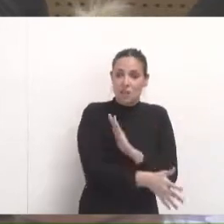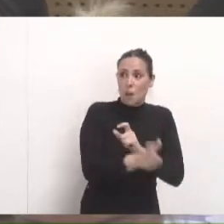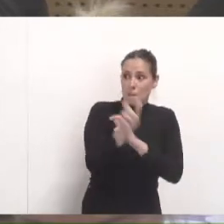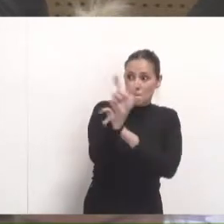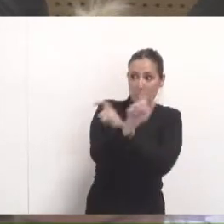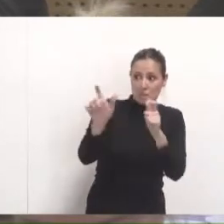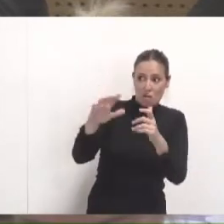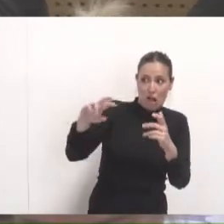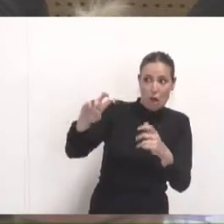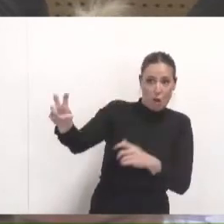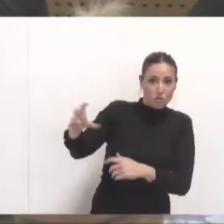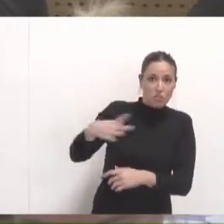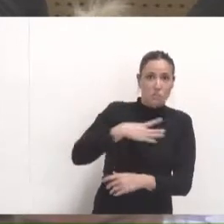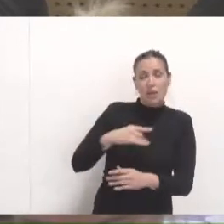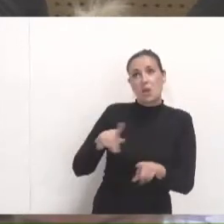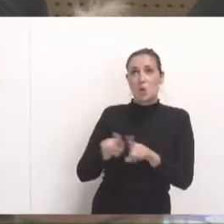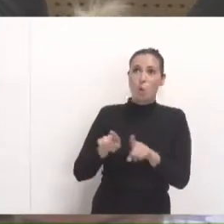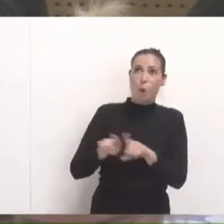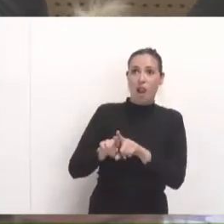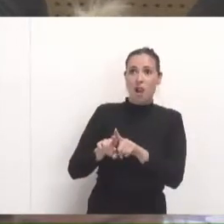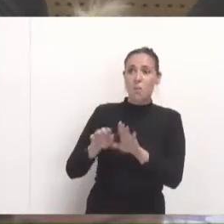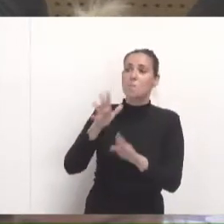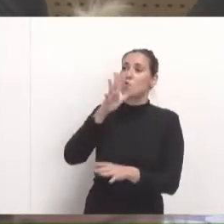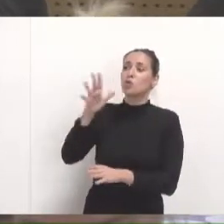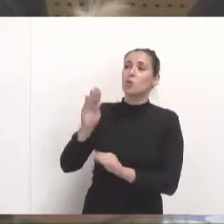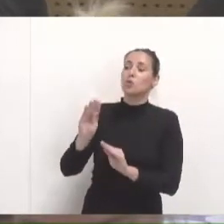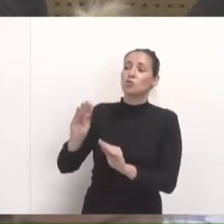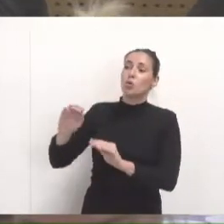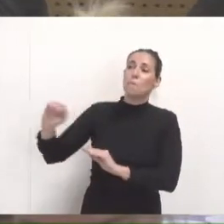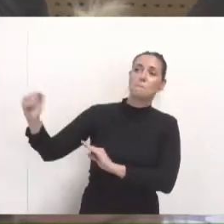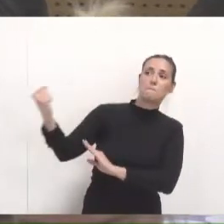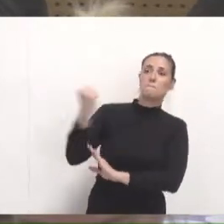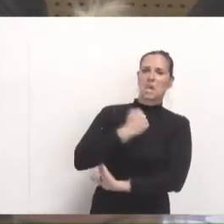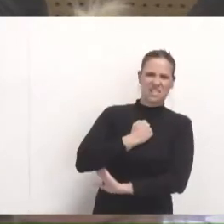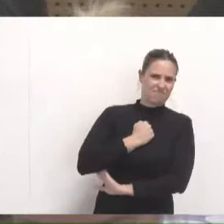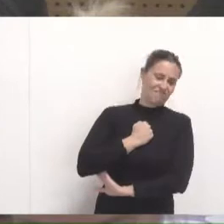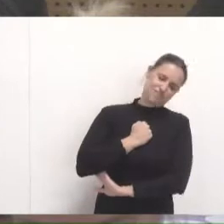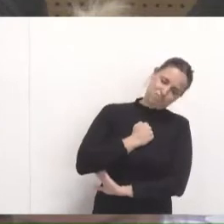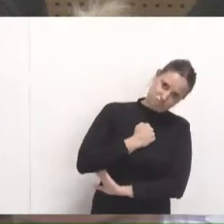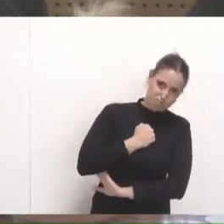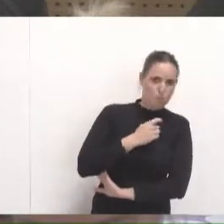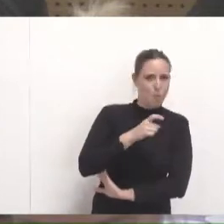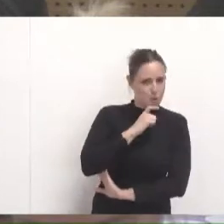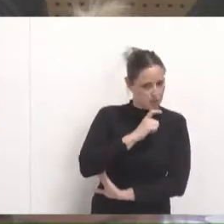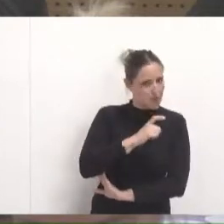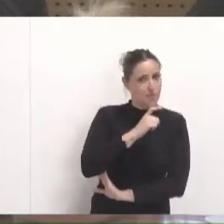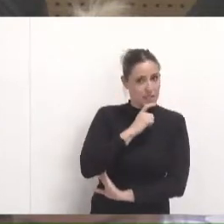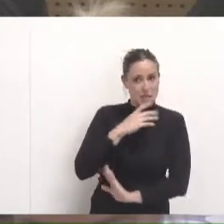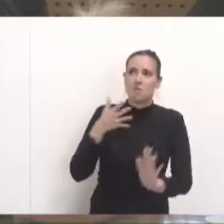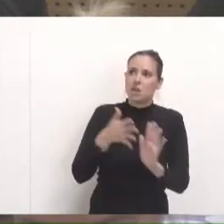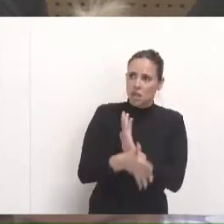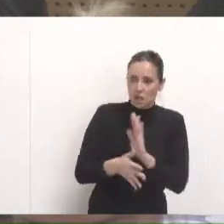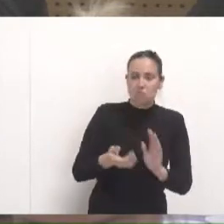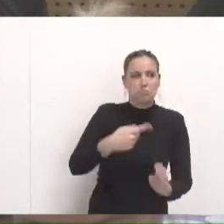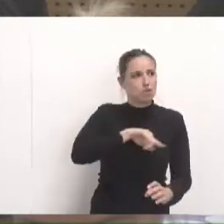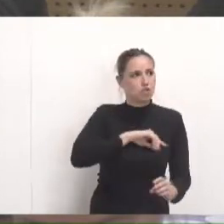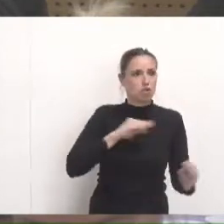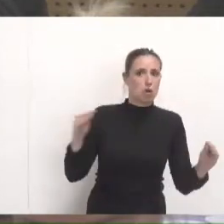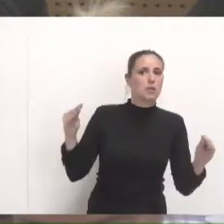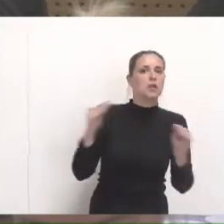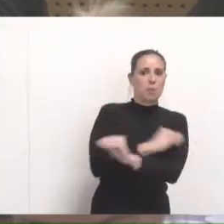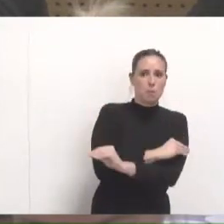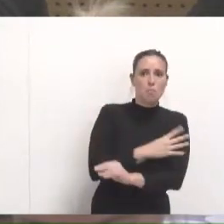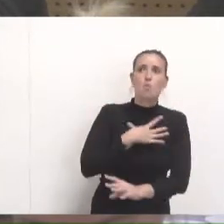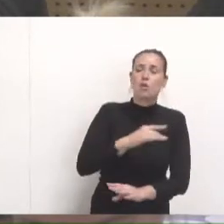motivos, en fin, que la supla. ¿De acuerdo? Donde tenemos discrepancias es, esa moción